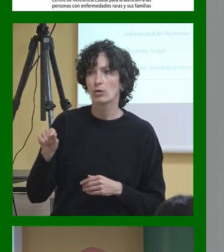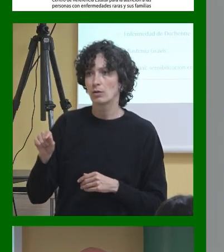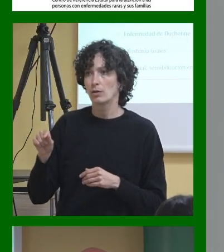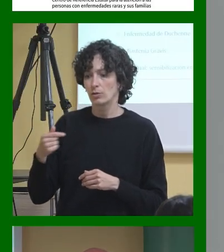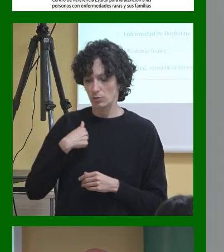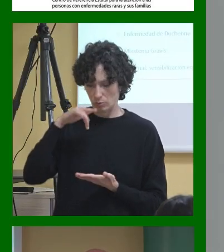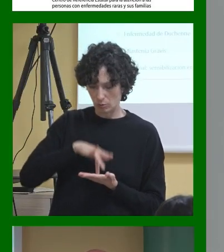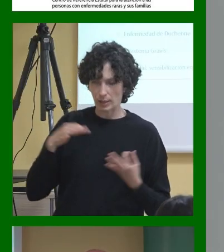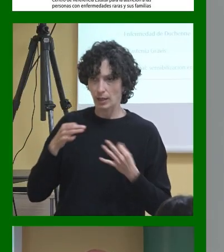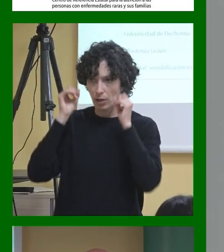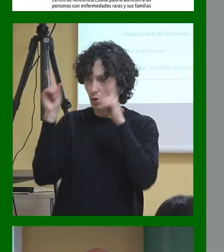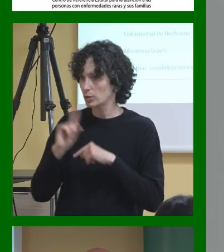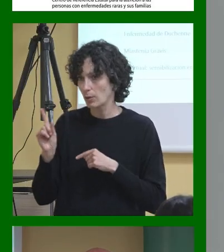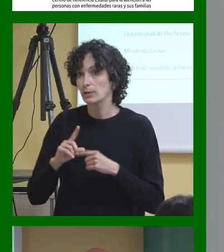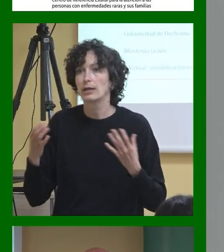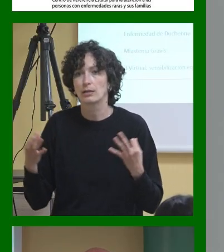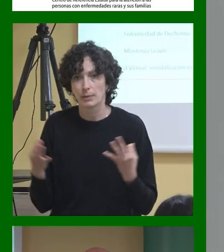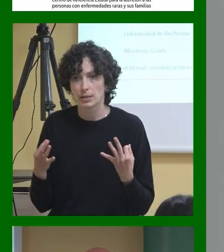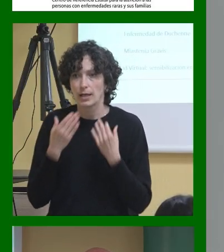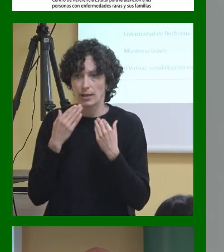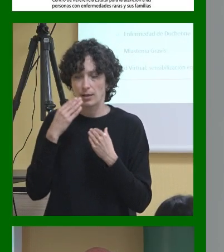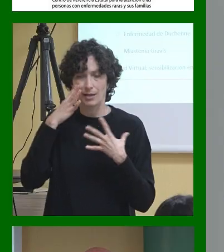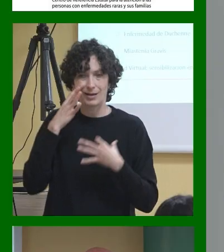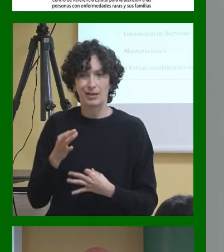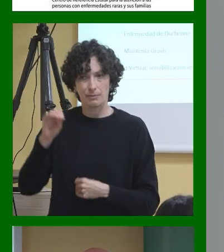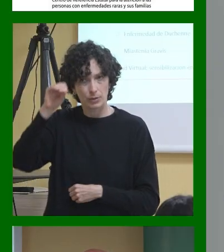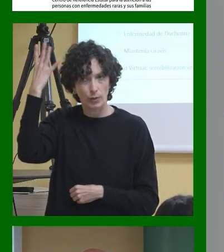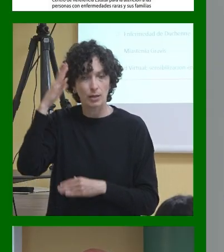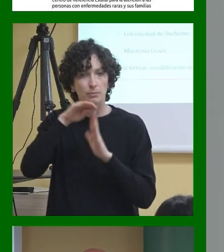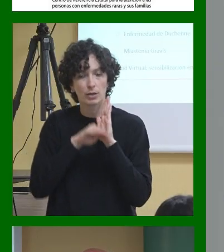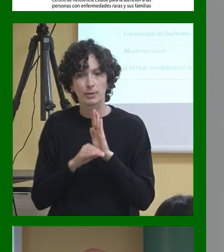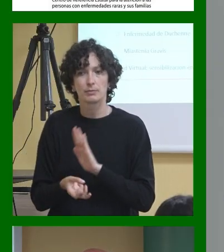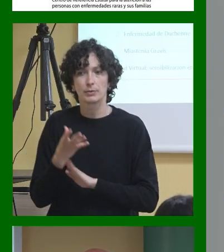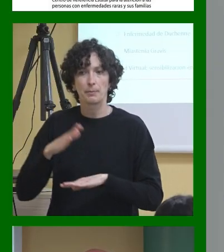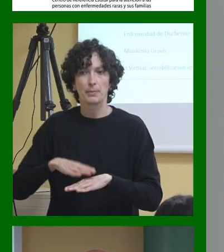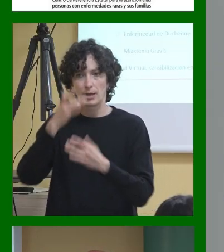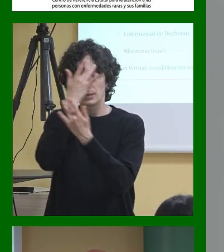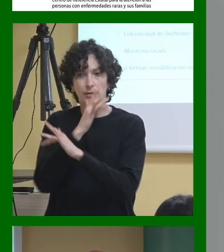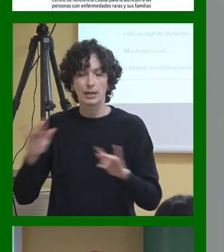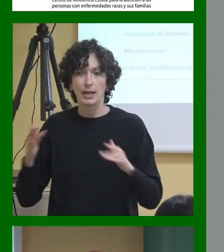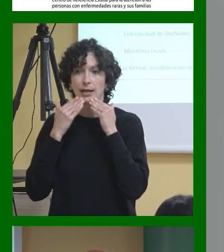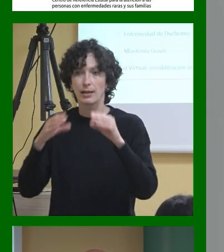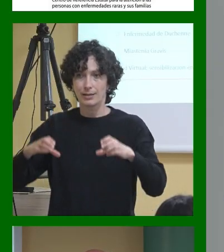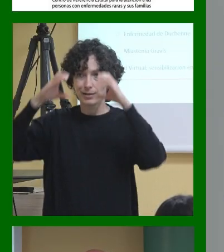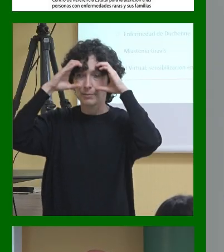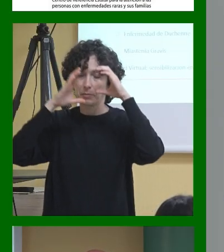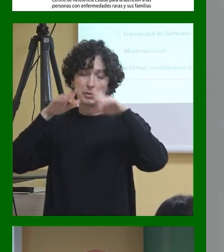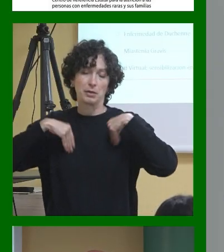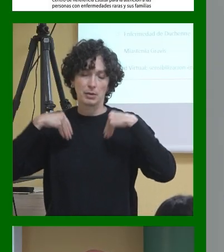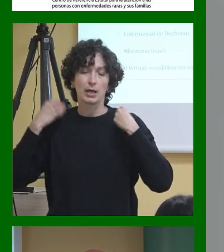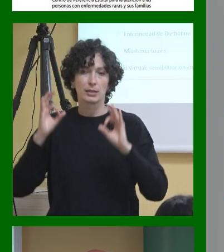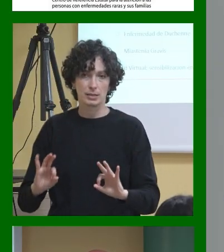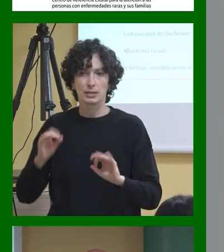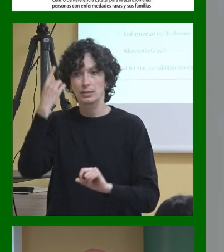cuenta de lo que te pasa. Pues bueno, igual la realidad virtual, hemos creado programas de realidad virtual para que la gente se sensibilice a través de las gafas, que es divertido, y sepan lo que